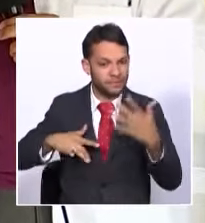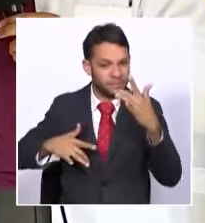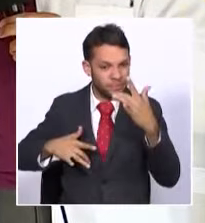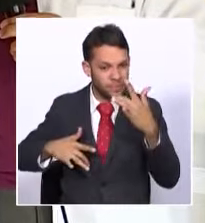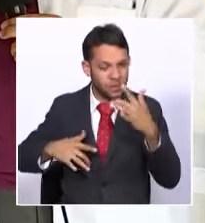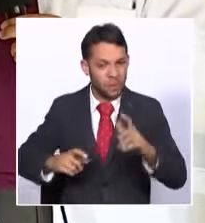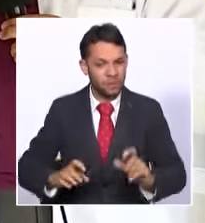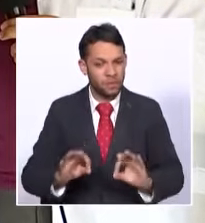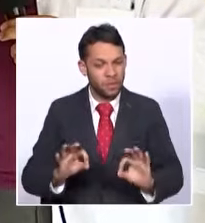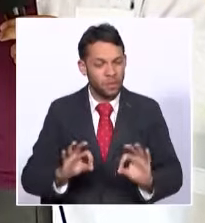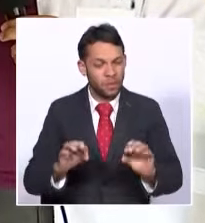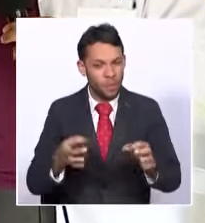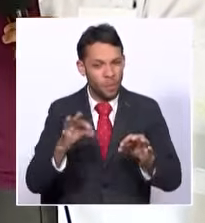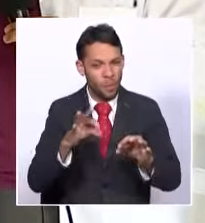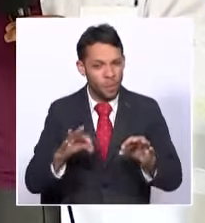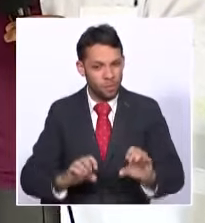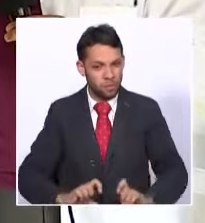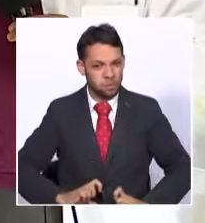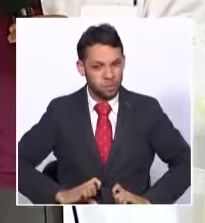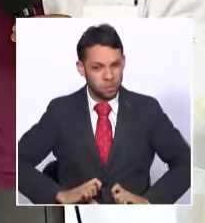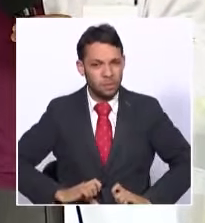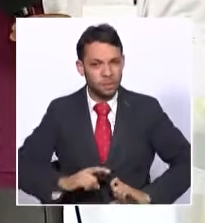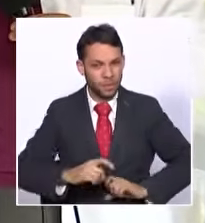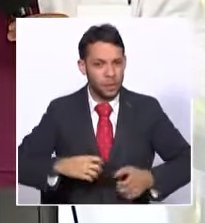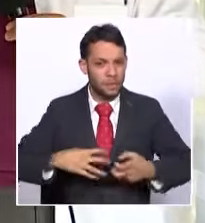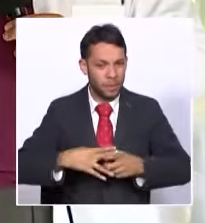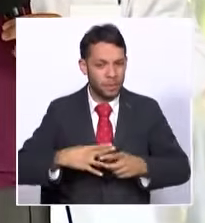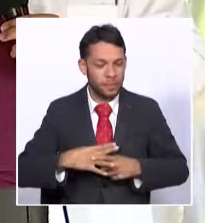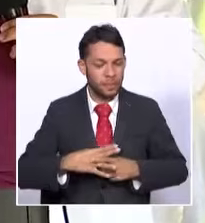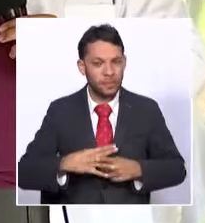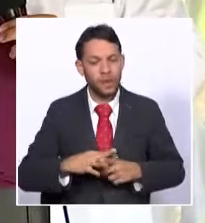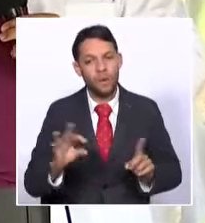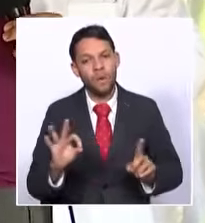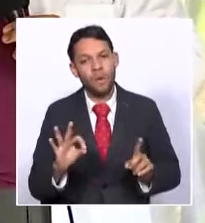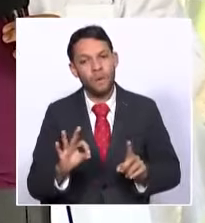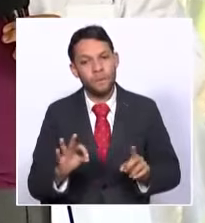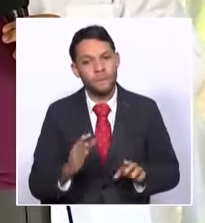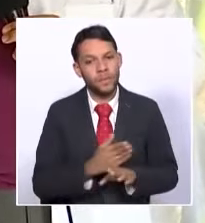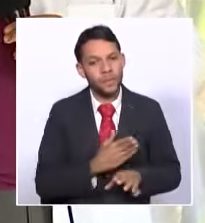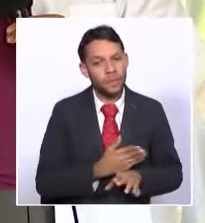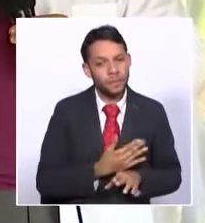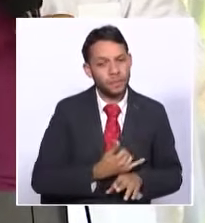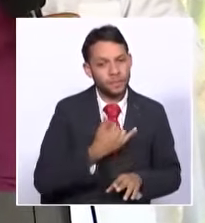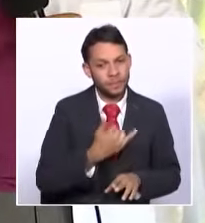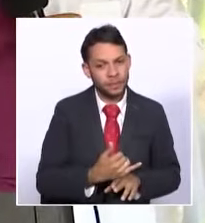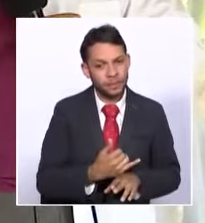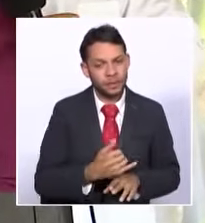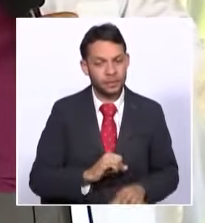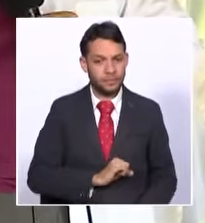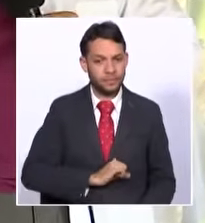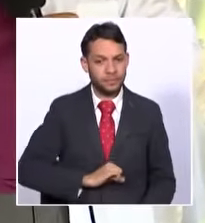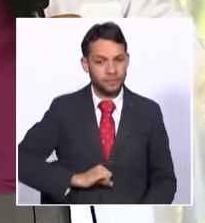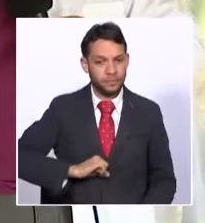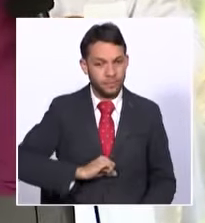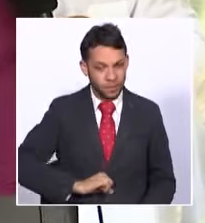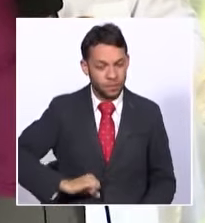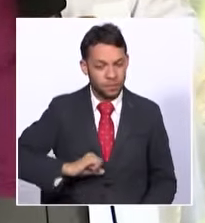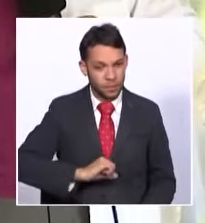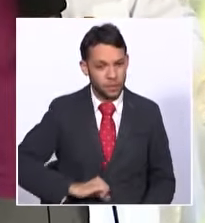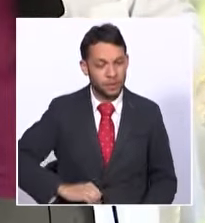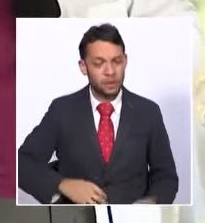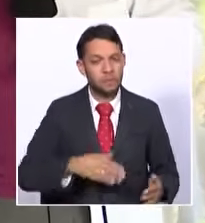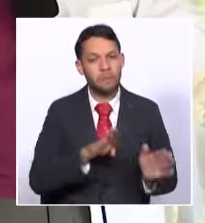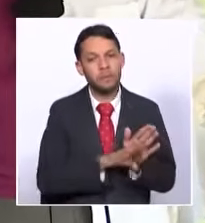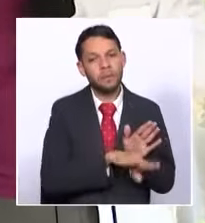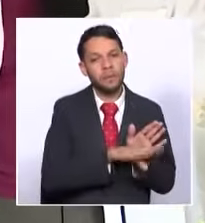riñón, que no tengan otras patologías, y algo muy importante que es una radiografía muy económica que